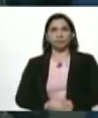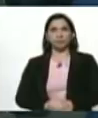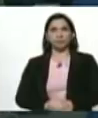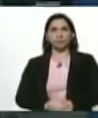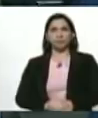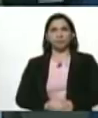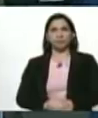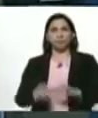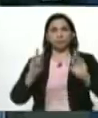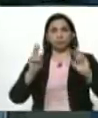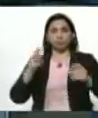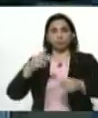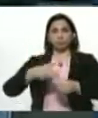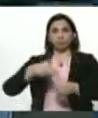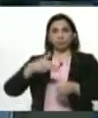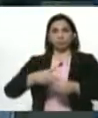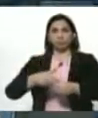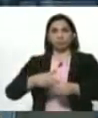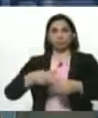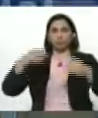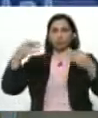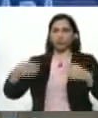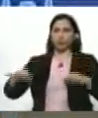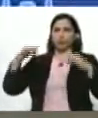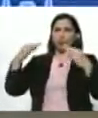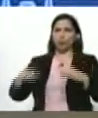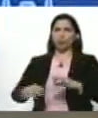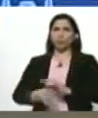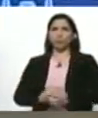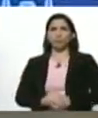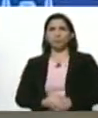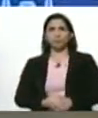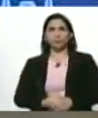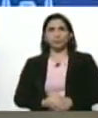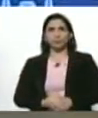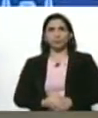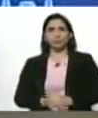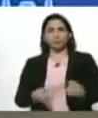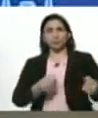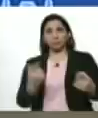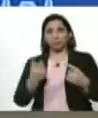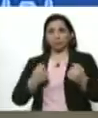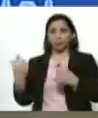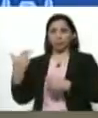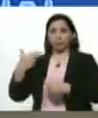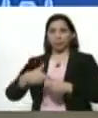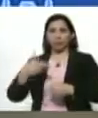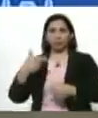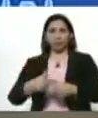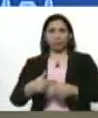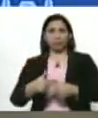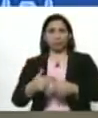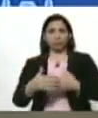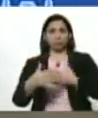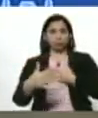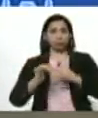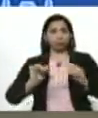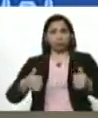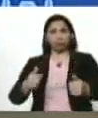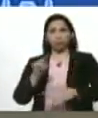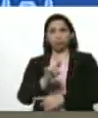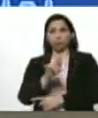el tema de la gasolina la normalización en el abastecimiento de gasolina a partir del lunes